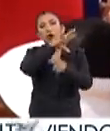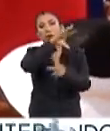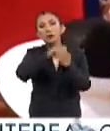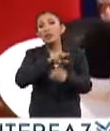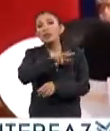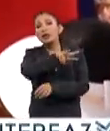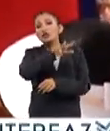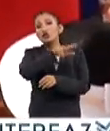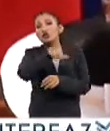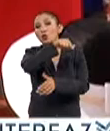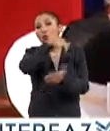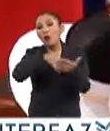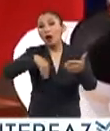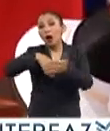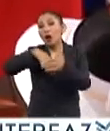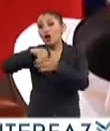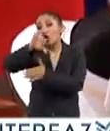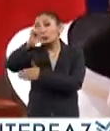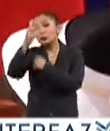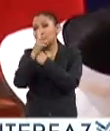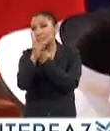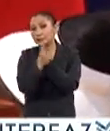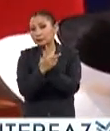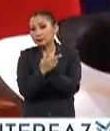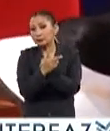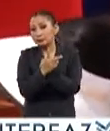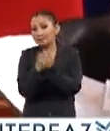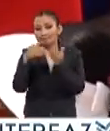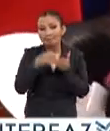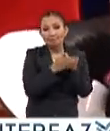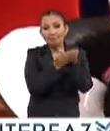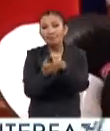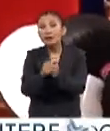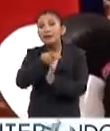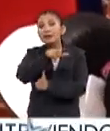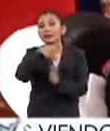de 18 puertos en 11 países, navegando